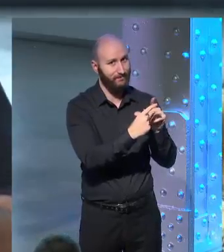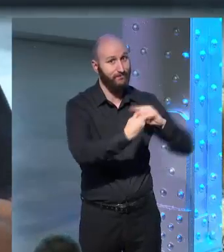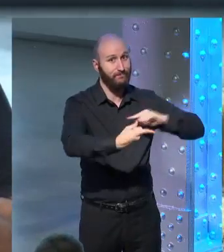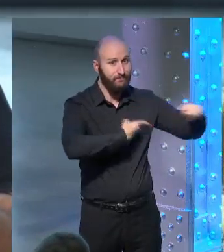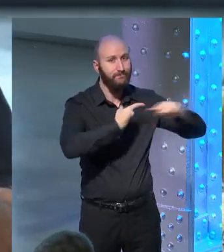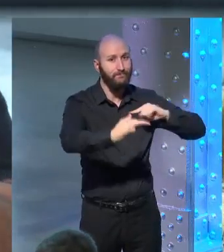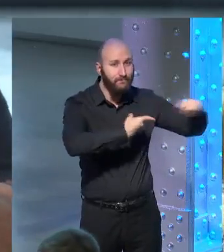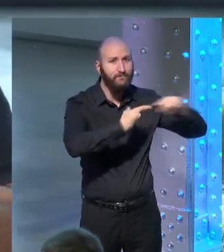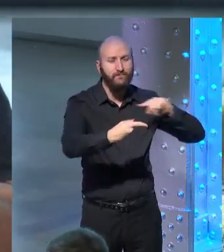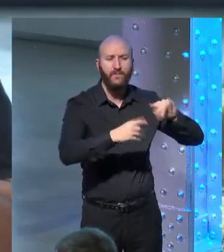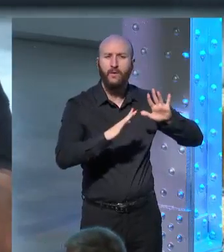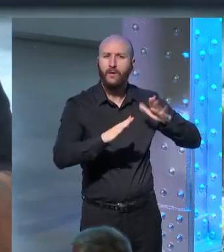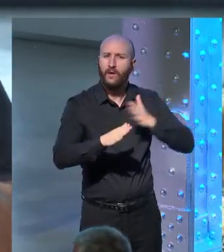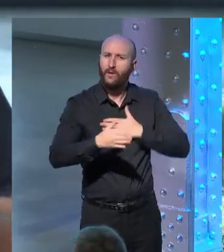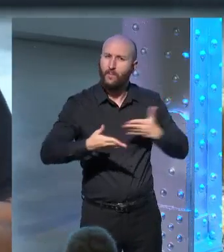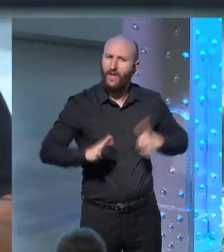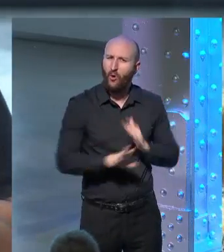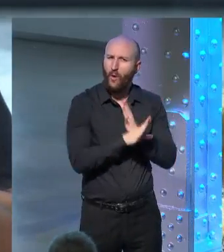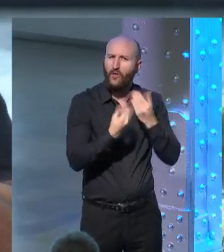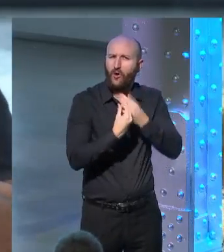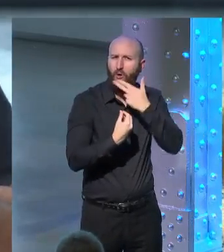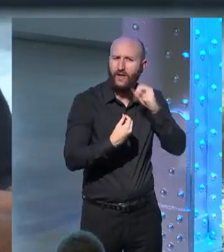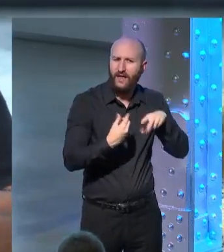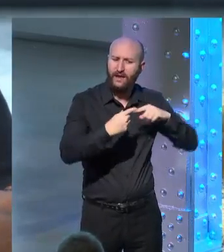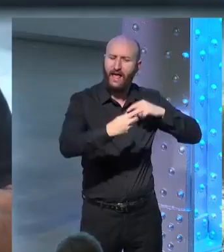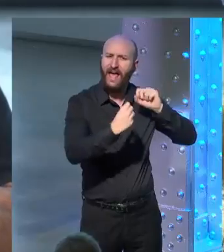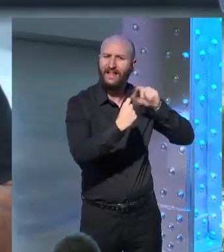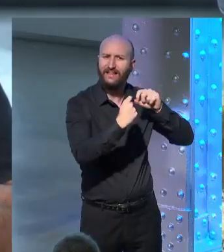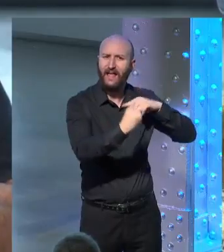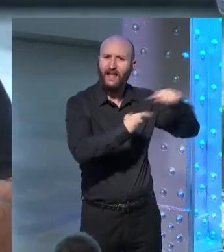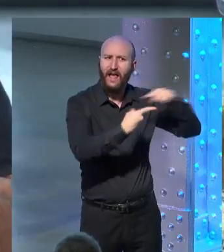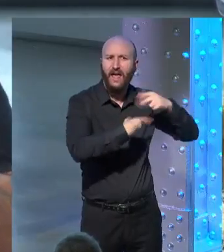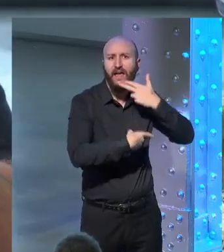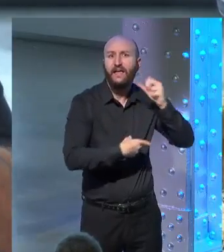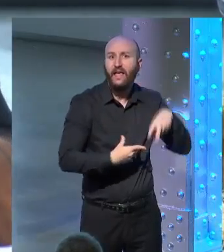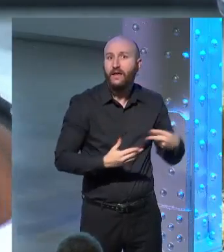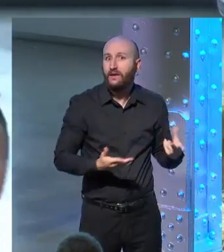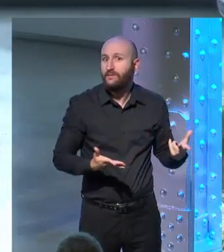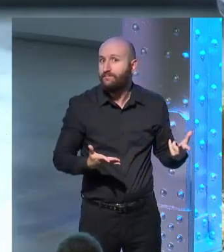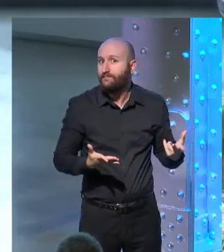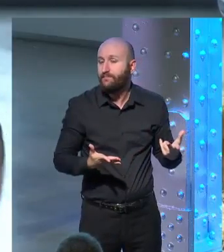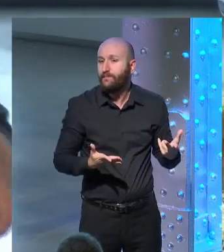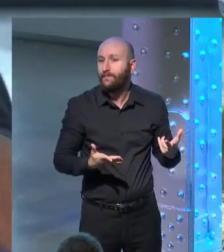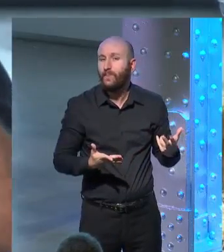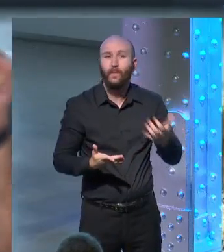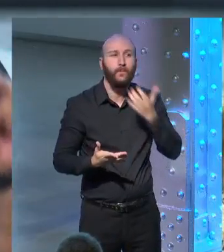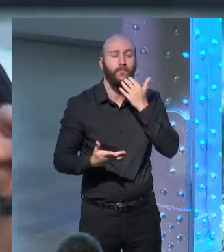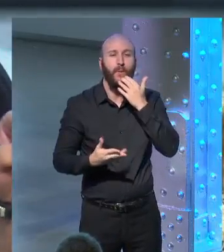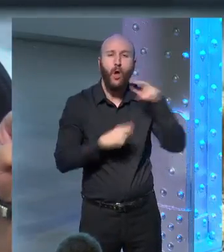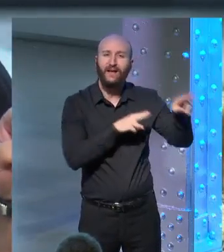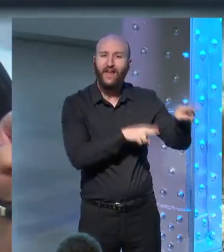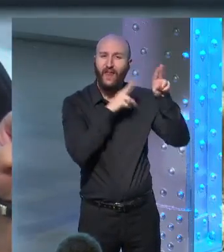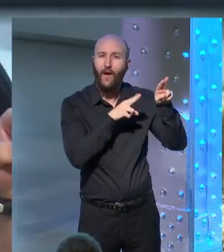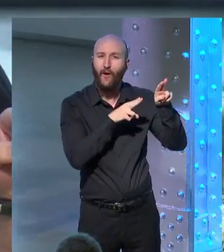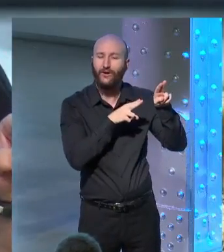¿Y quién está jugando con mi hijo? ¿Y quién está hablando con mi hijo o con mi hija? ¿Los cazadores dónde van a buscar